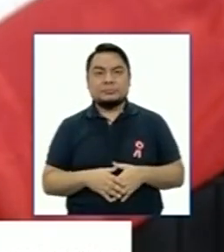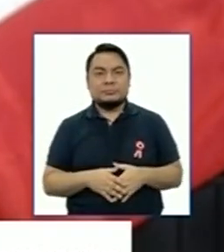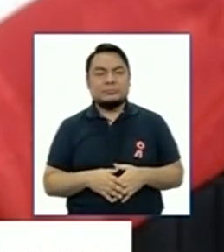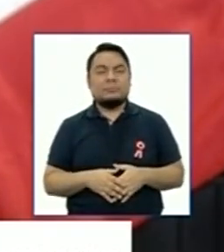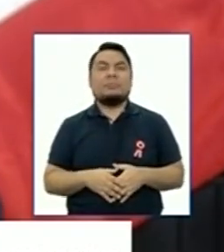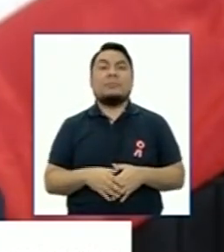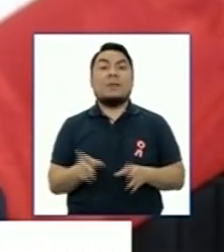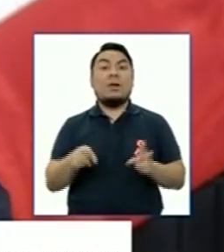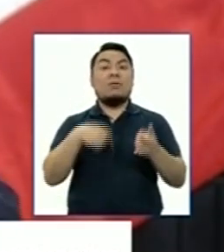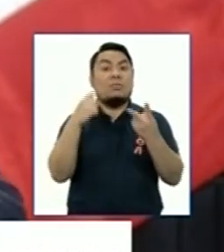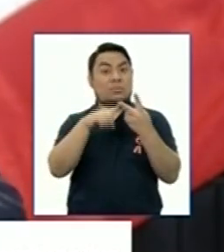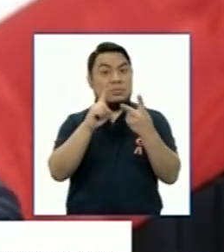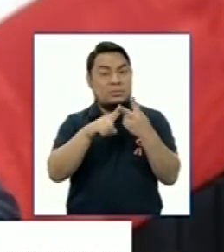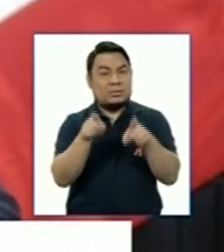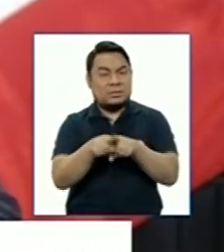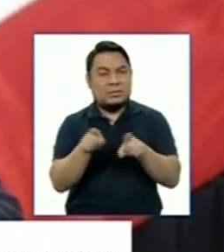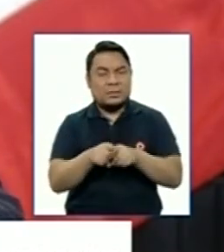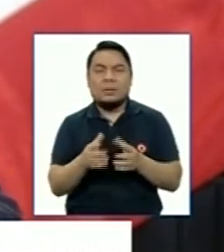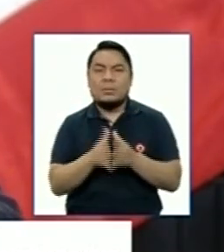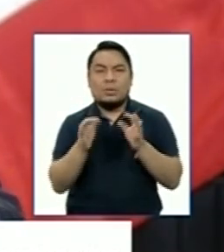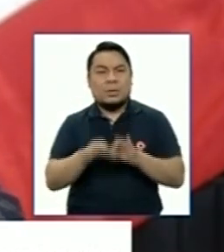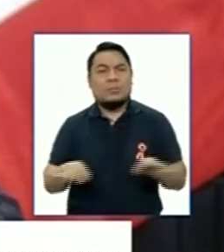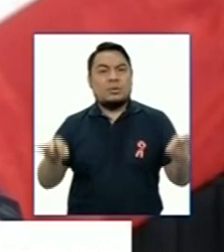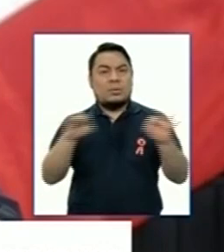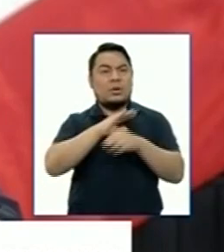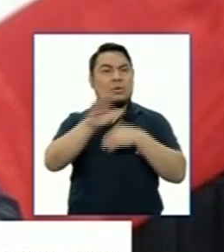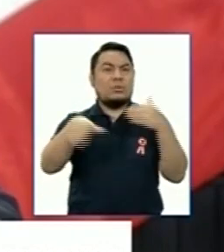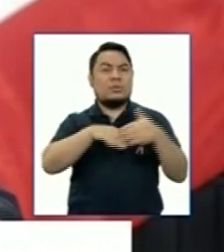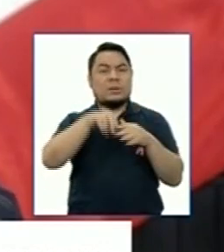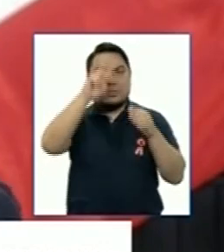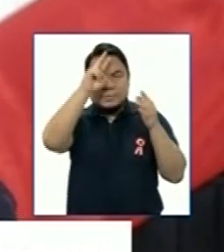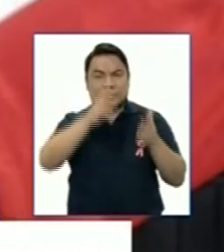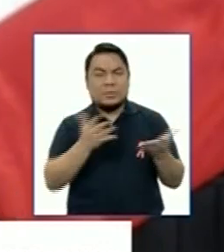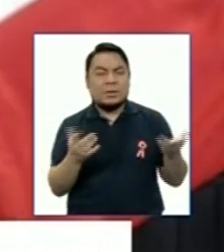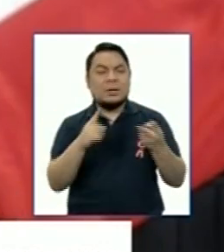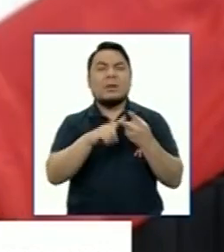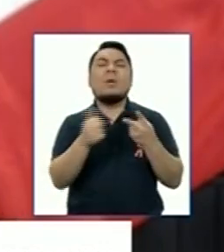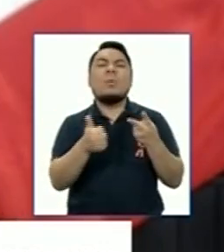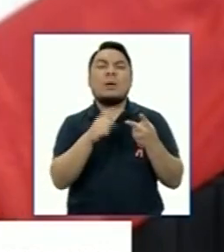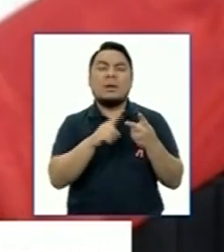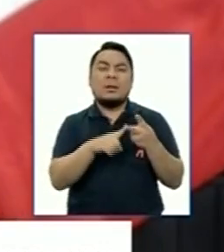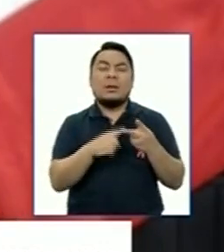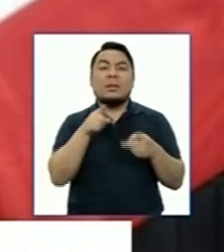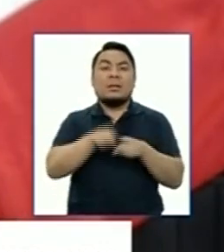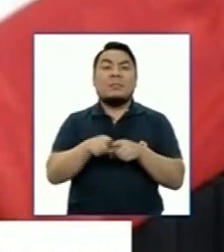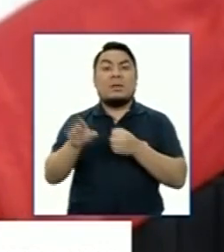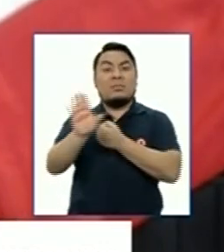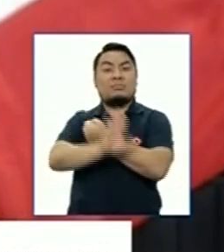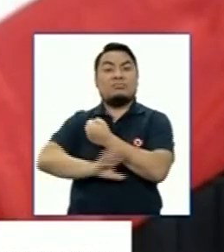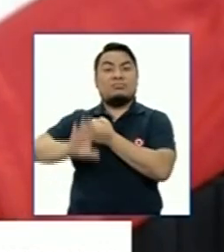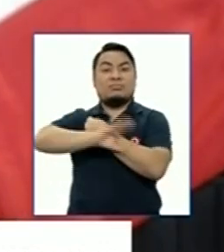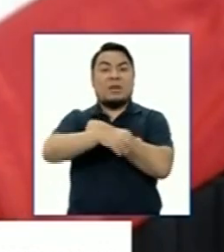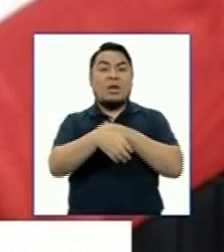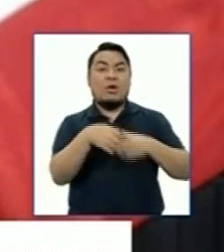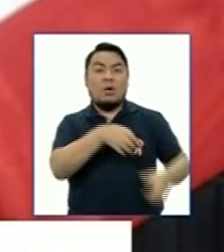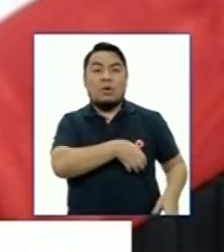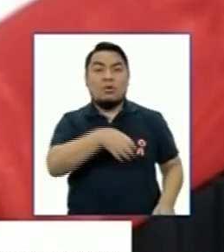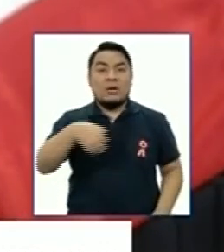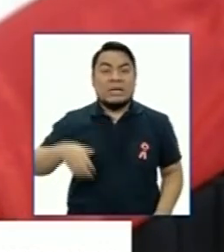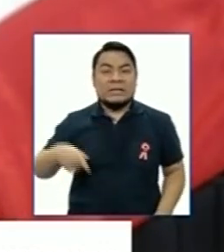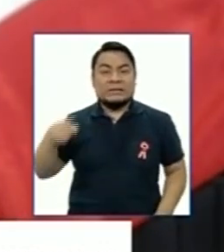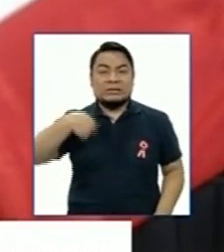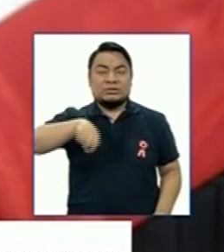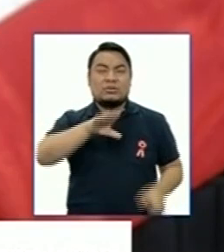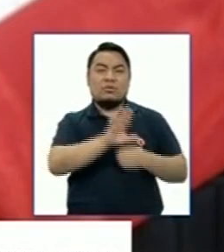porque efectivamente algunos temas y algunas discusiones y habían tomado mucho tiempo pero efectivamente hubo